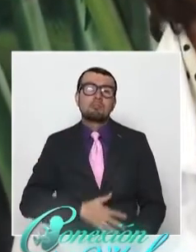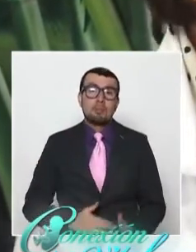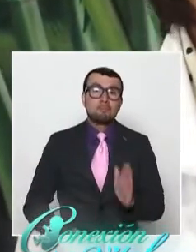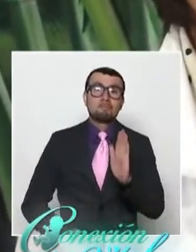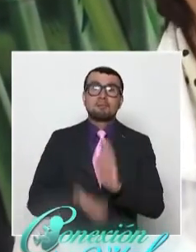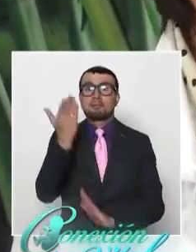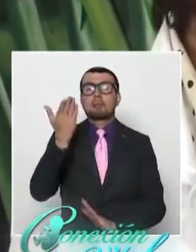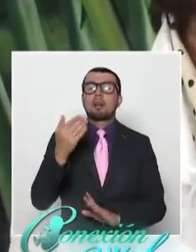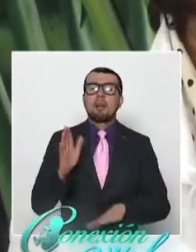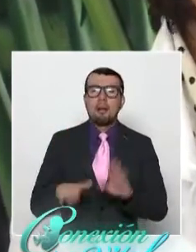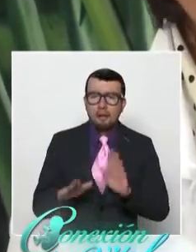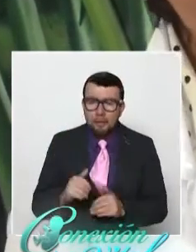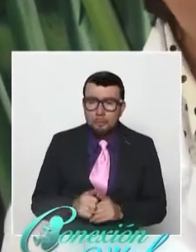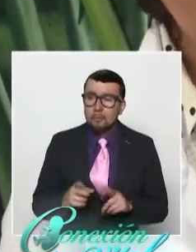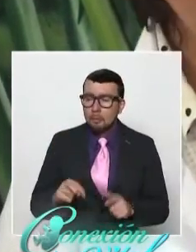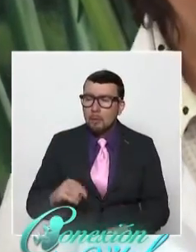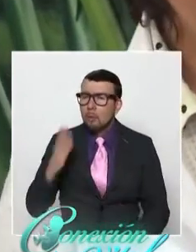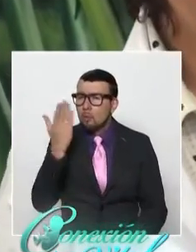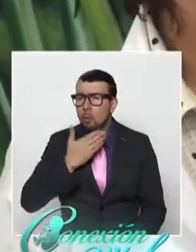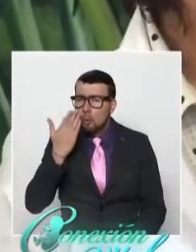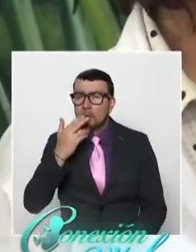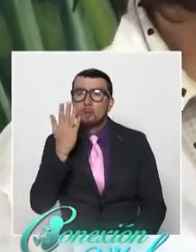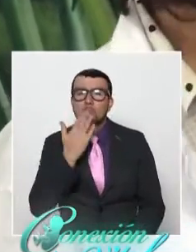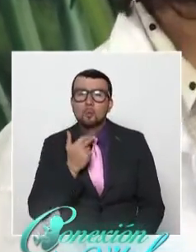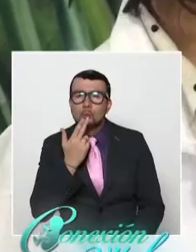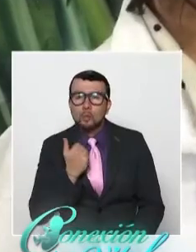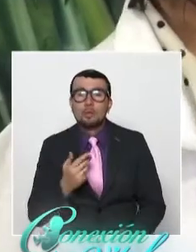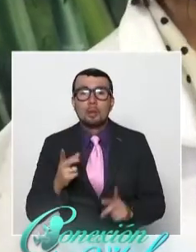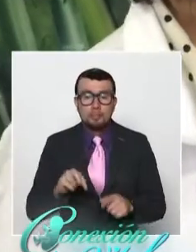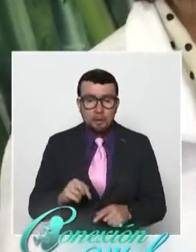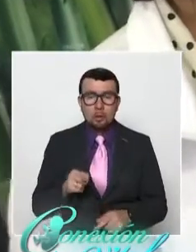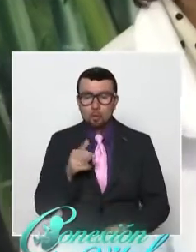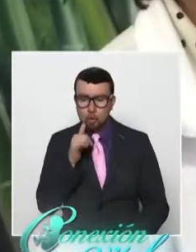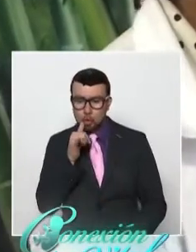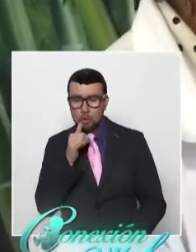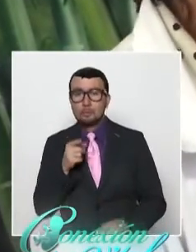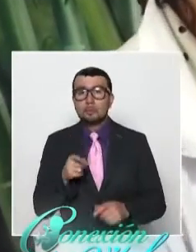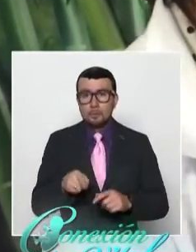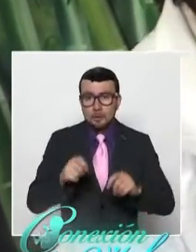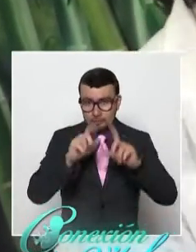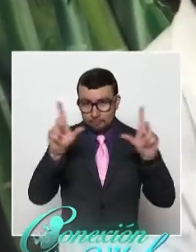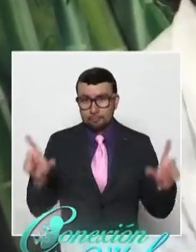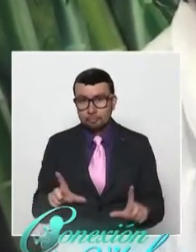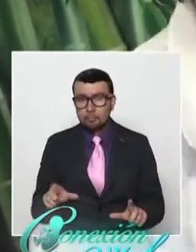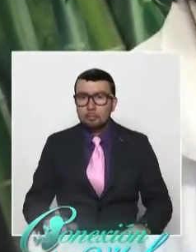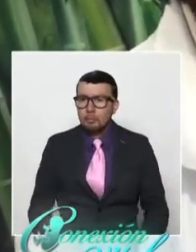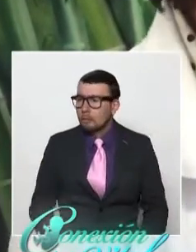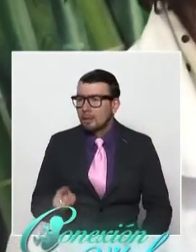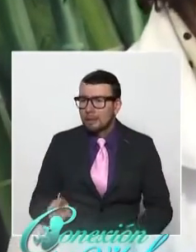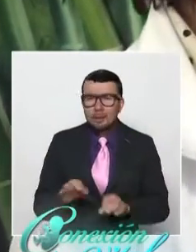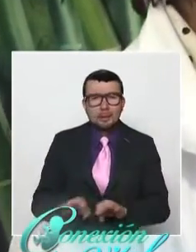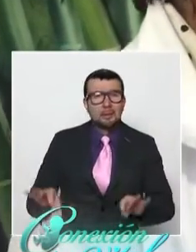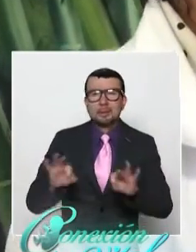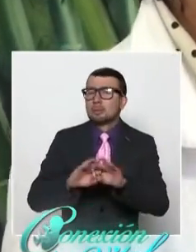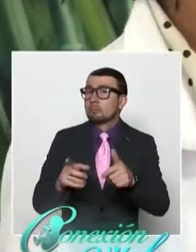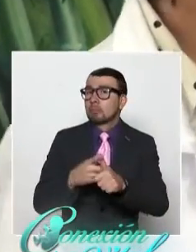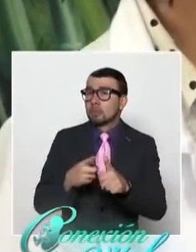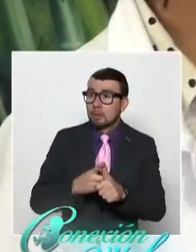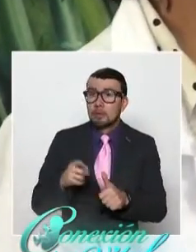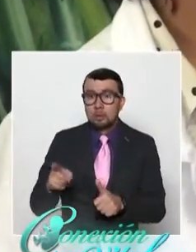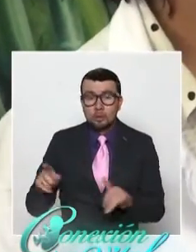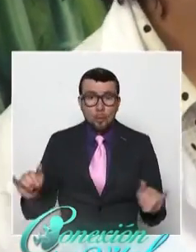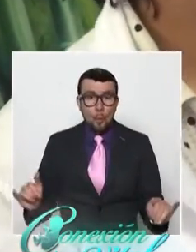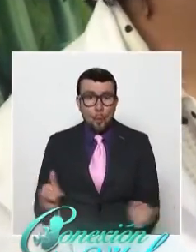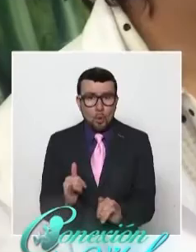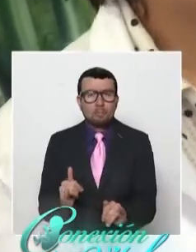frecuencia. Las pruebas de glicemia, vamos a hacer creatinina. Inicialmente porque tenemos que bajarlo de peso. En segundo lugar, al